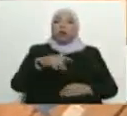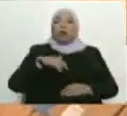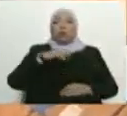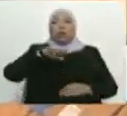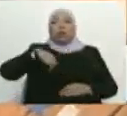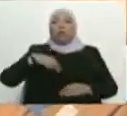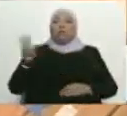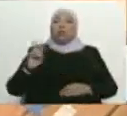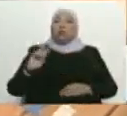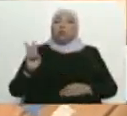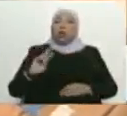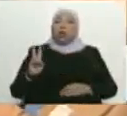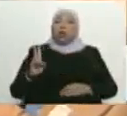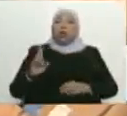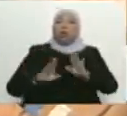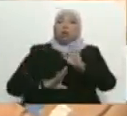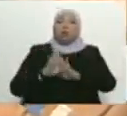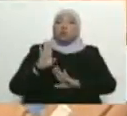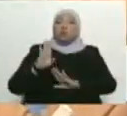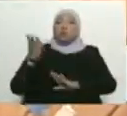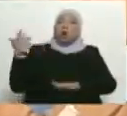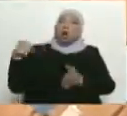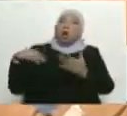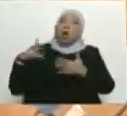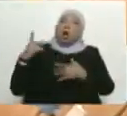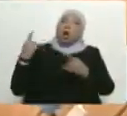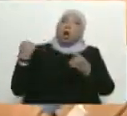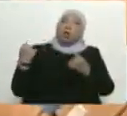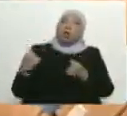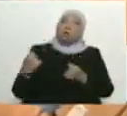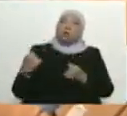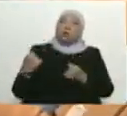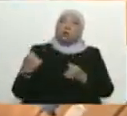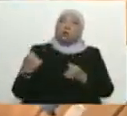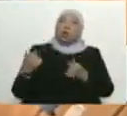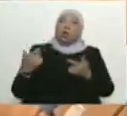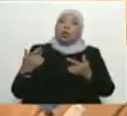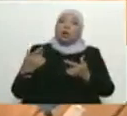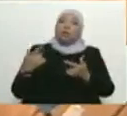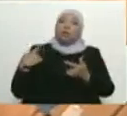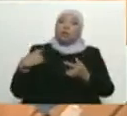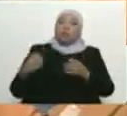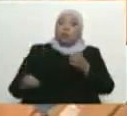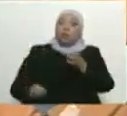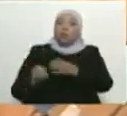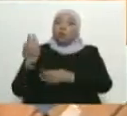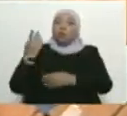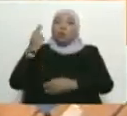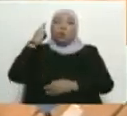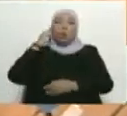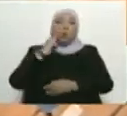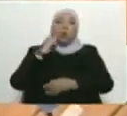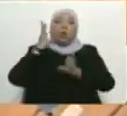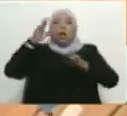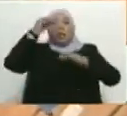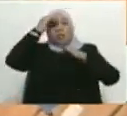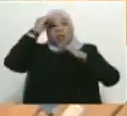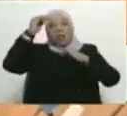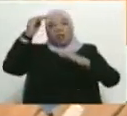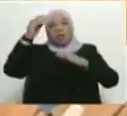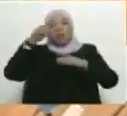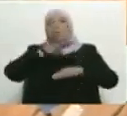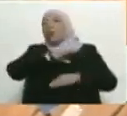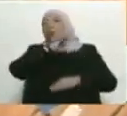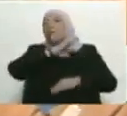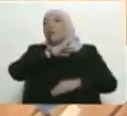la República, se había destinado sus recursos a través de la Fundación Simón Bolívar a atender